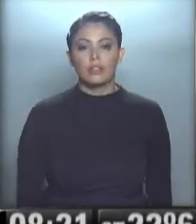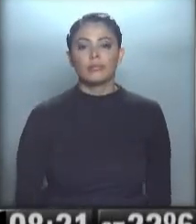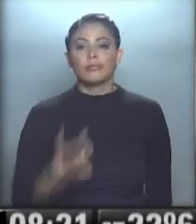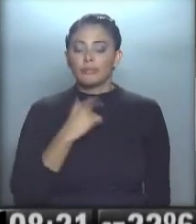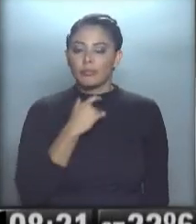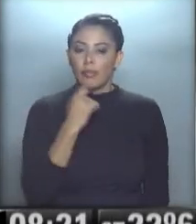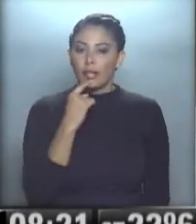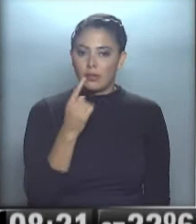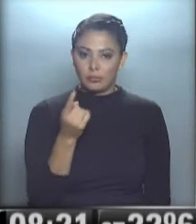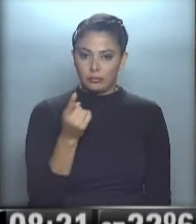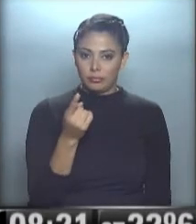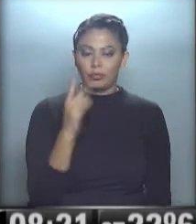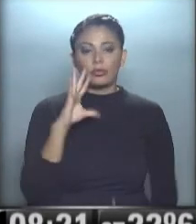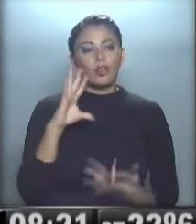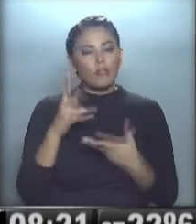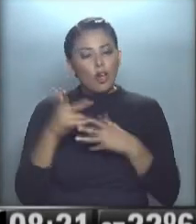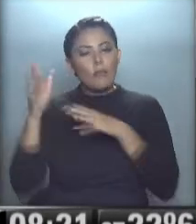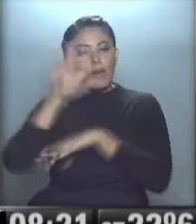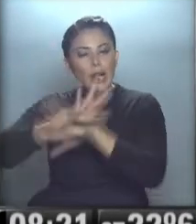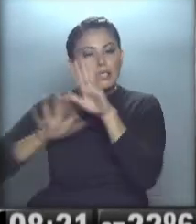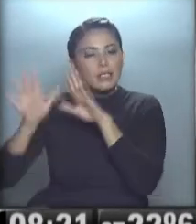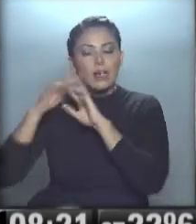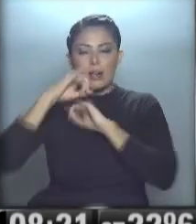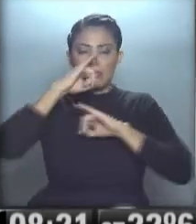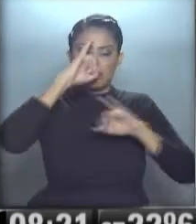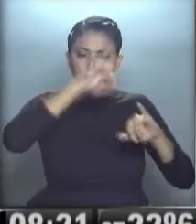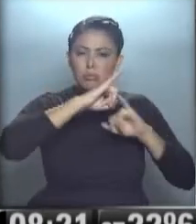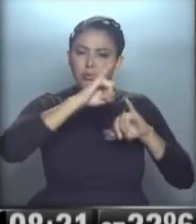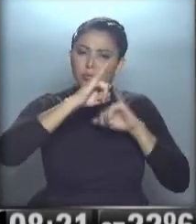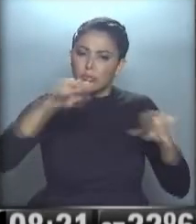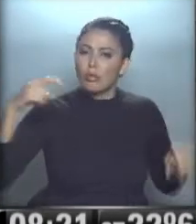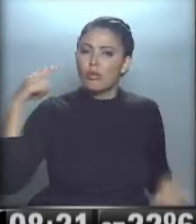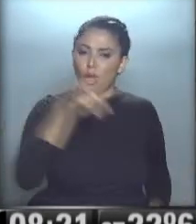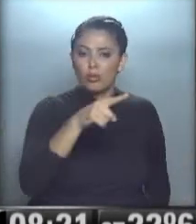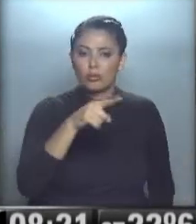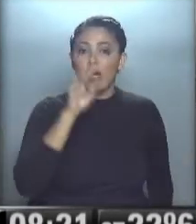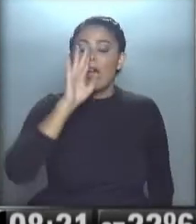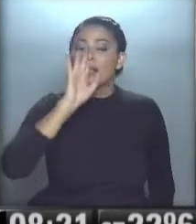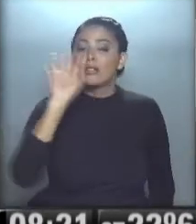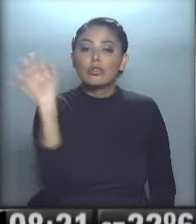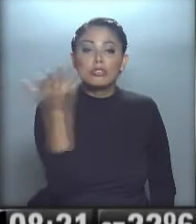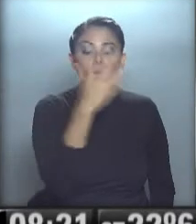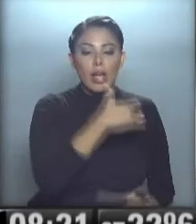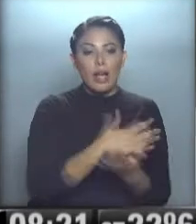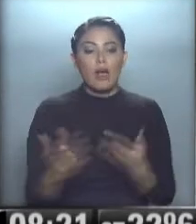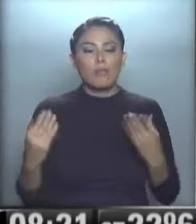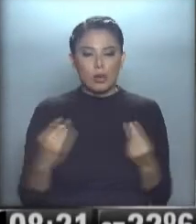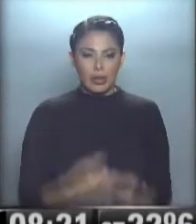quiero transmitir es que el modus operandi de los ataques especulativos se dan en todas las dimensiones, por una sola